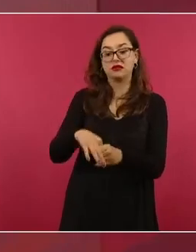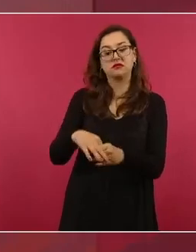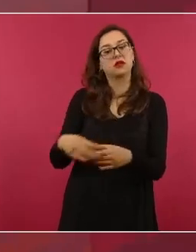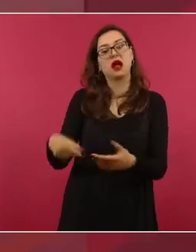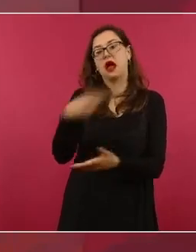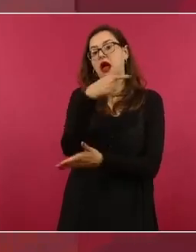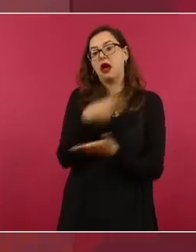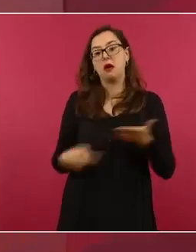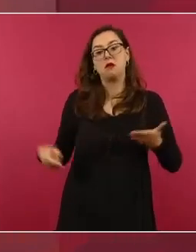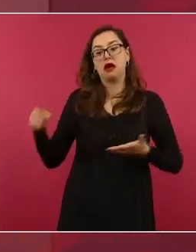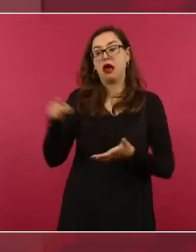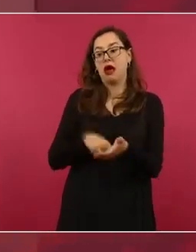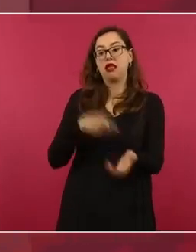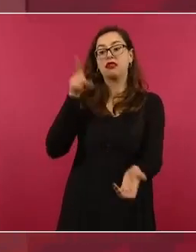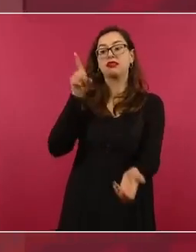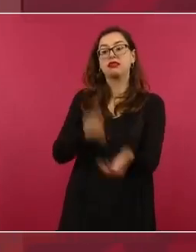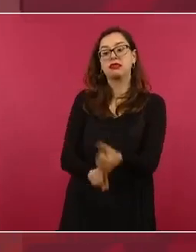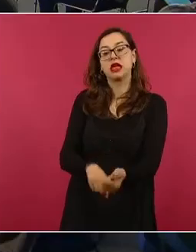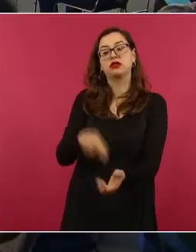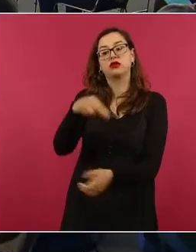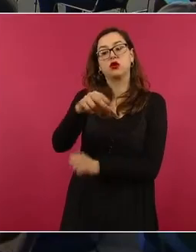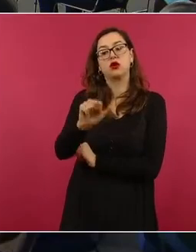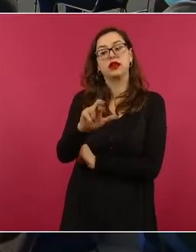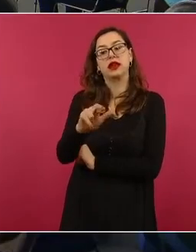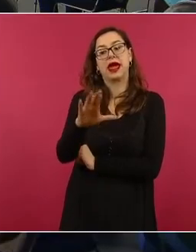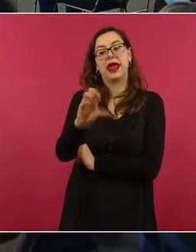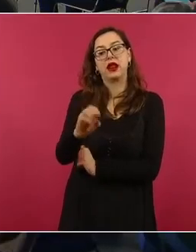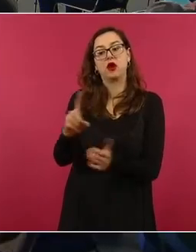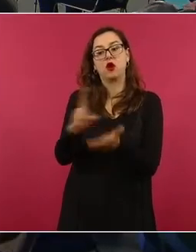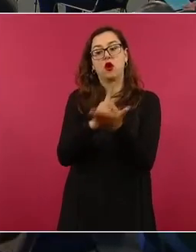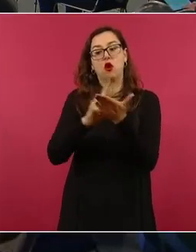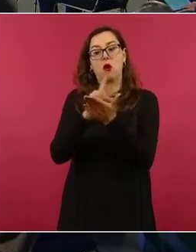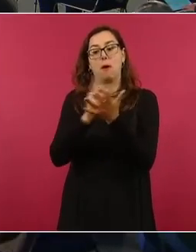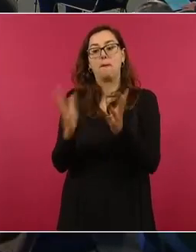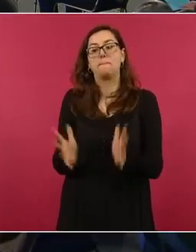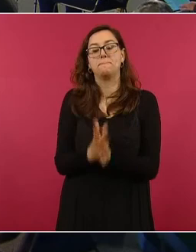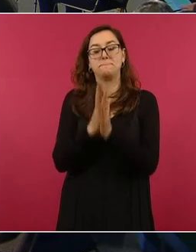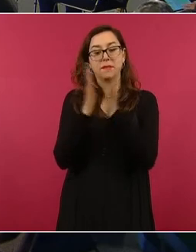el narcotráfico, el doctor